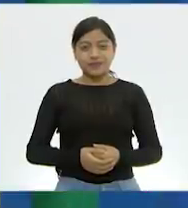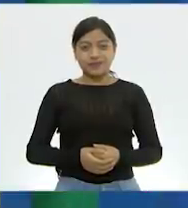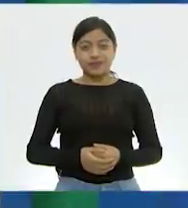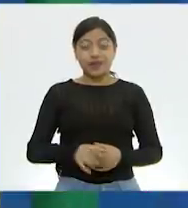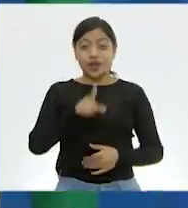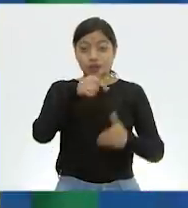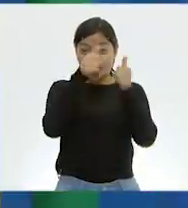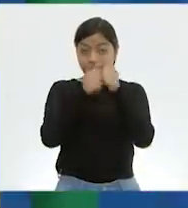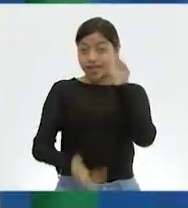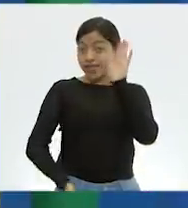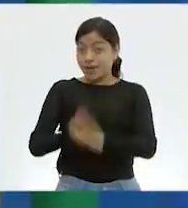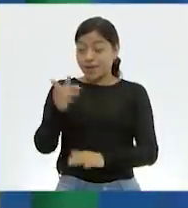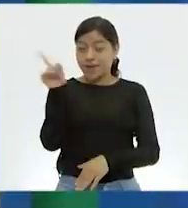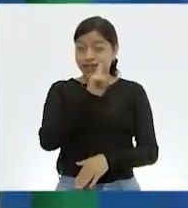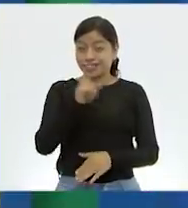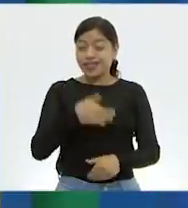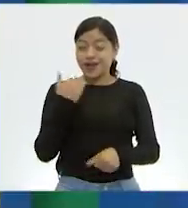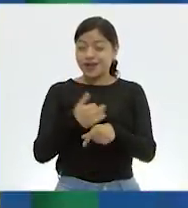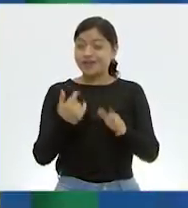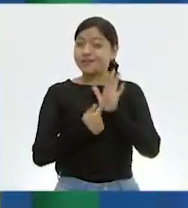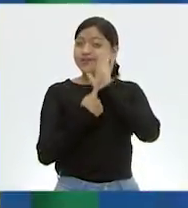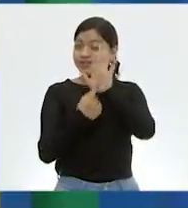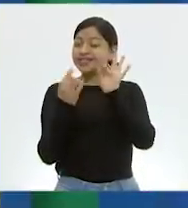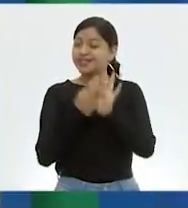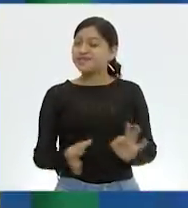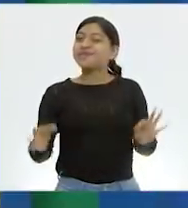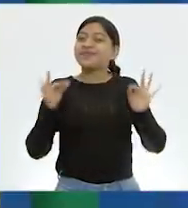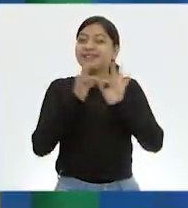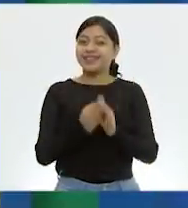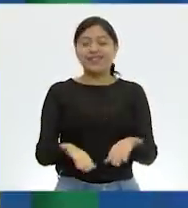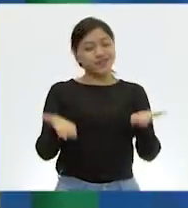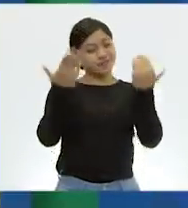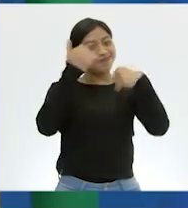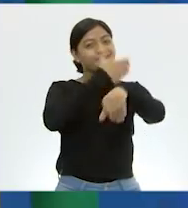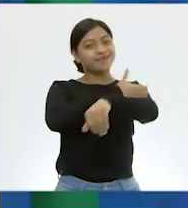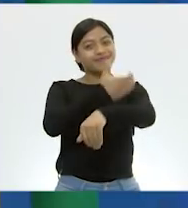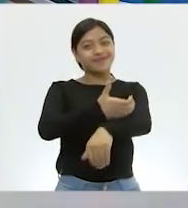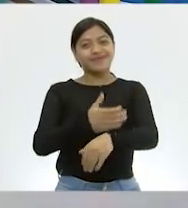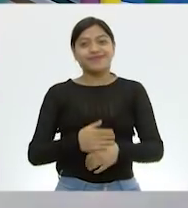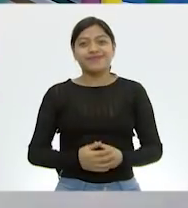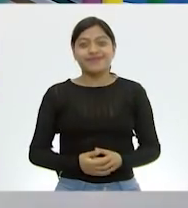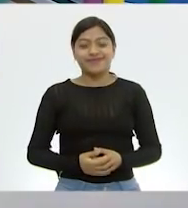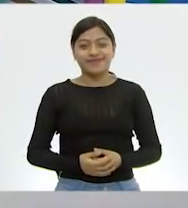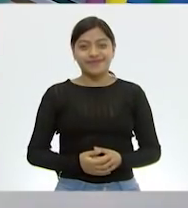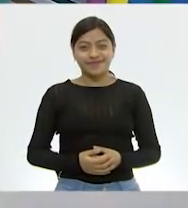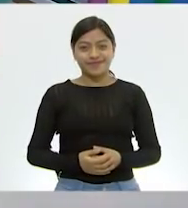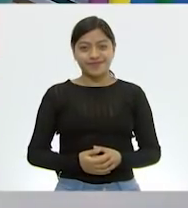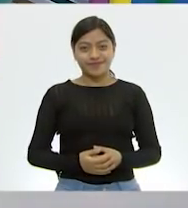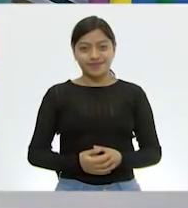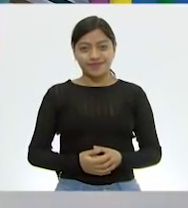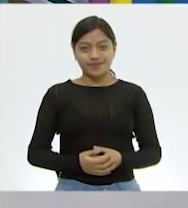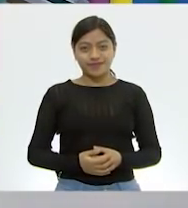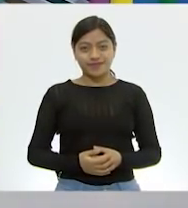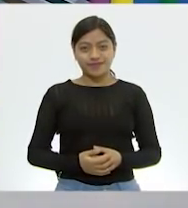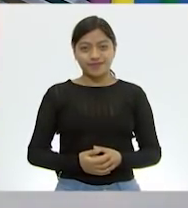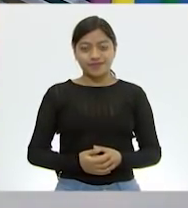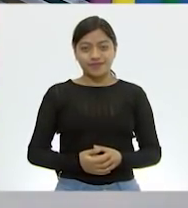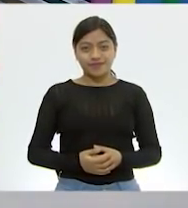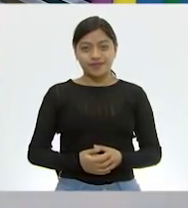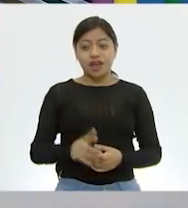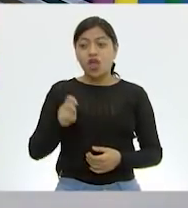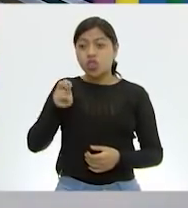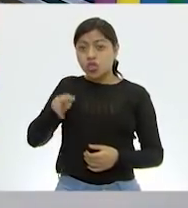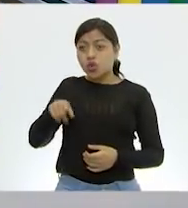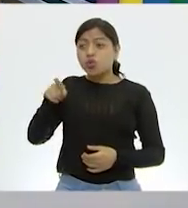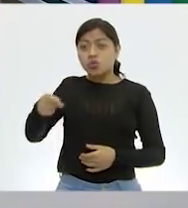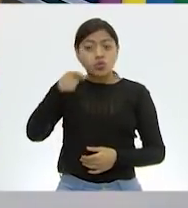No se muevan de su lugar, tenemos algo muy importante para ustedes. Acompáñennos. Don, ¿a dónde vas a ir a